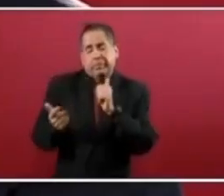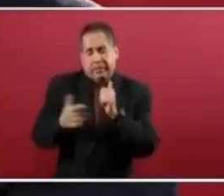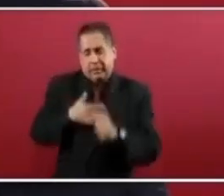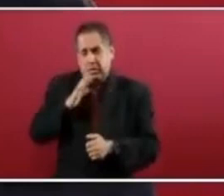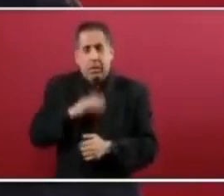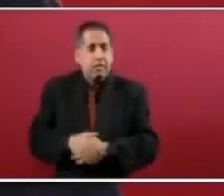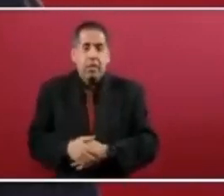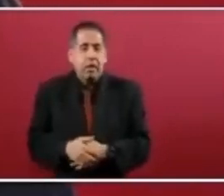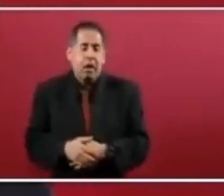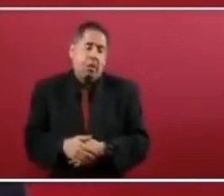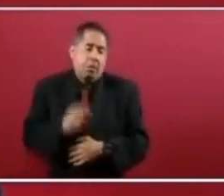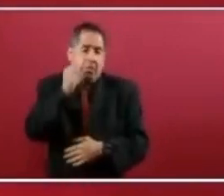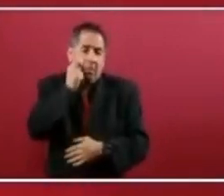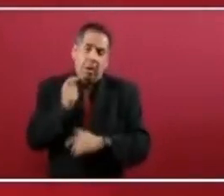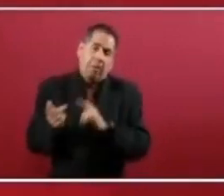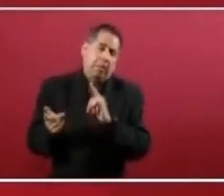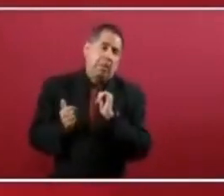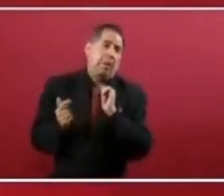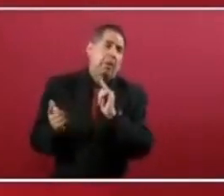ya no puedo ir